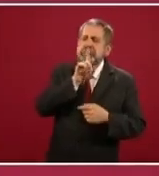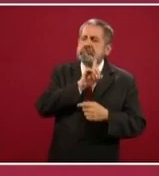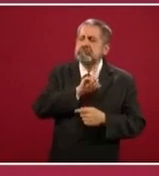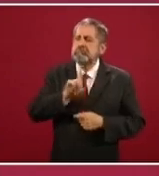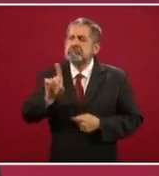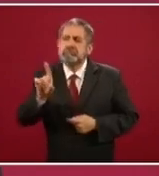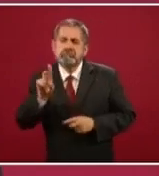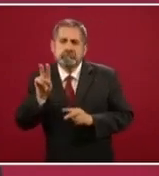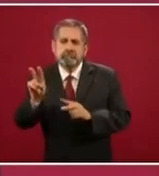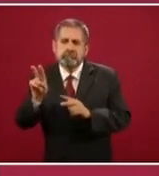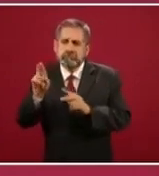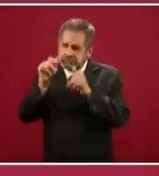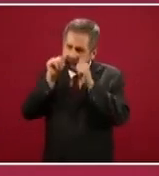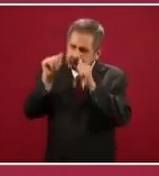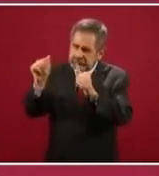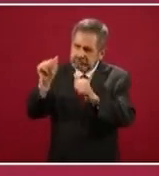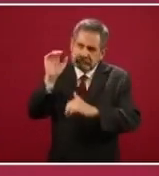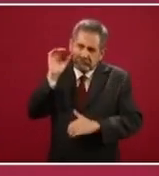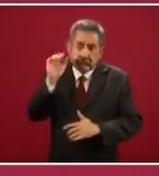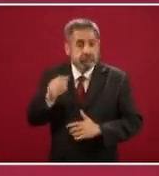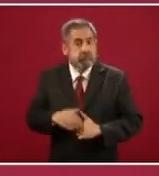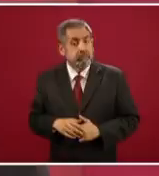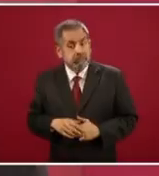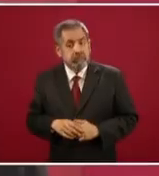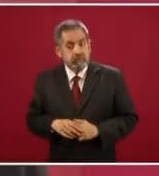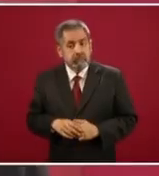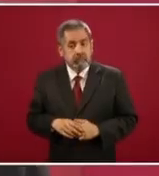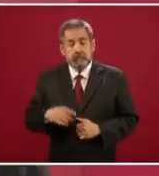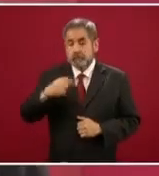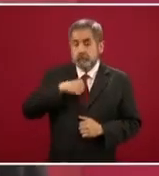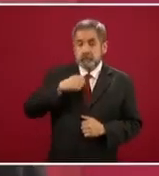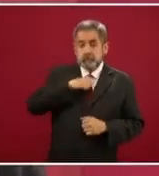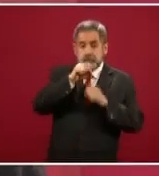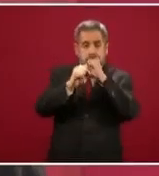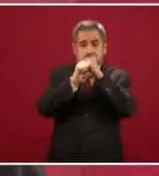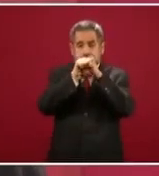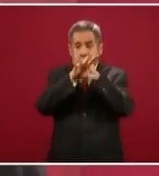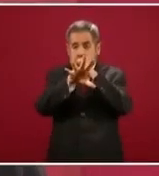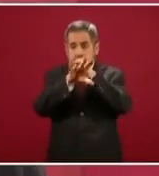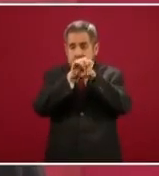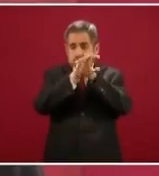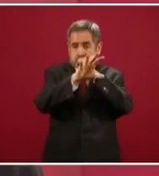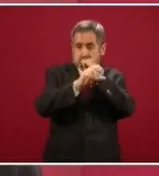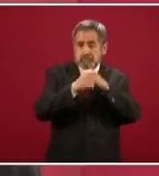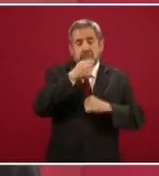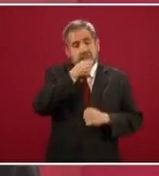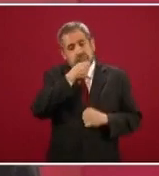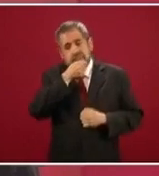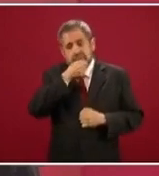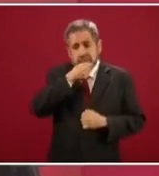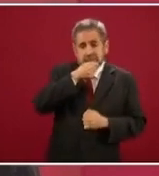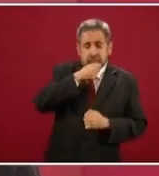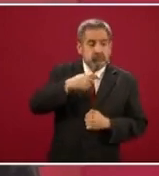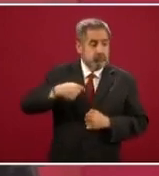a escuchar. De todas maneras, con el aparato de sonido, solo,